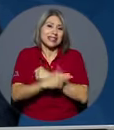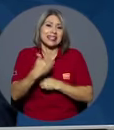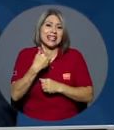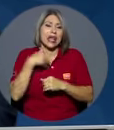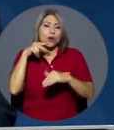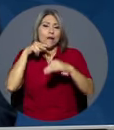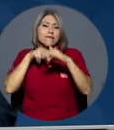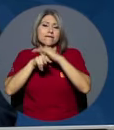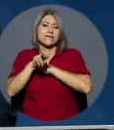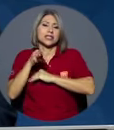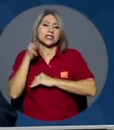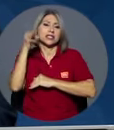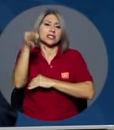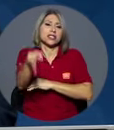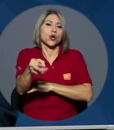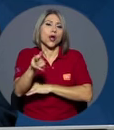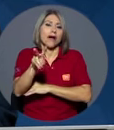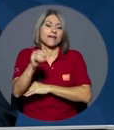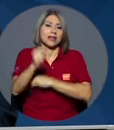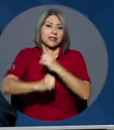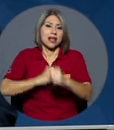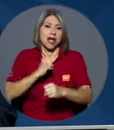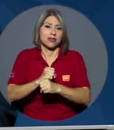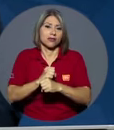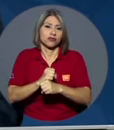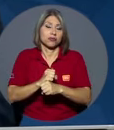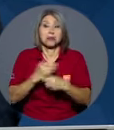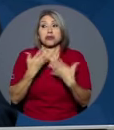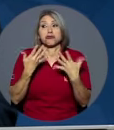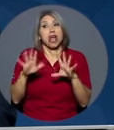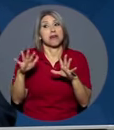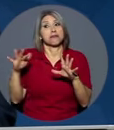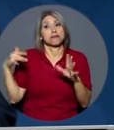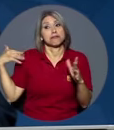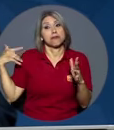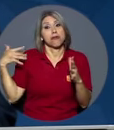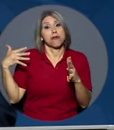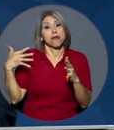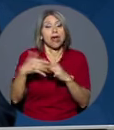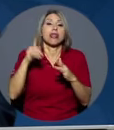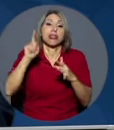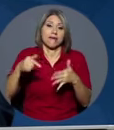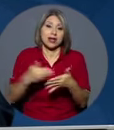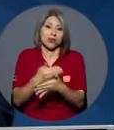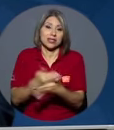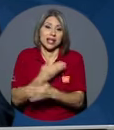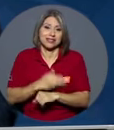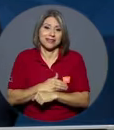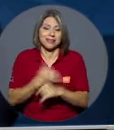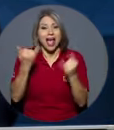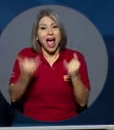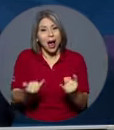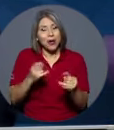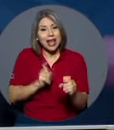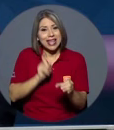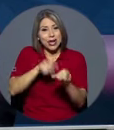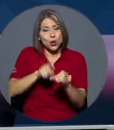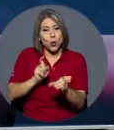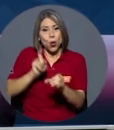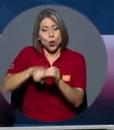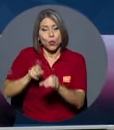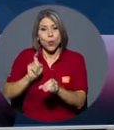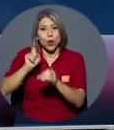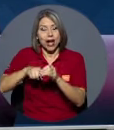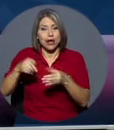20 años que bueno, llegó a un punto donde se tiene que actualizar y ahora incorporar